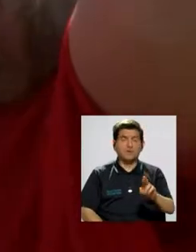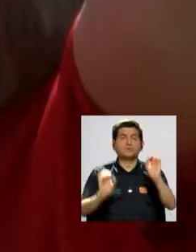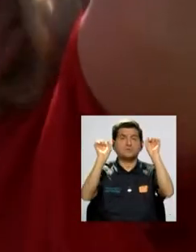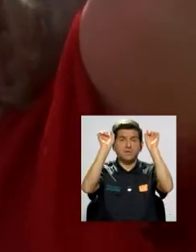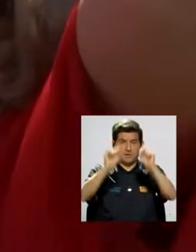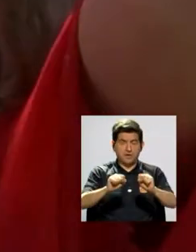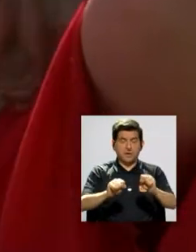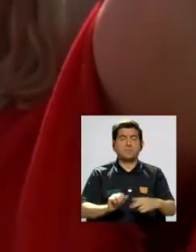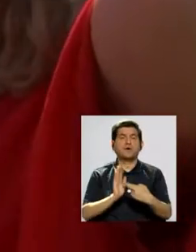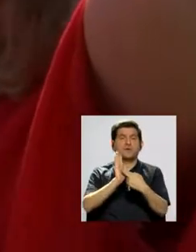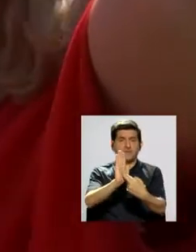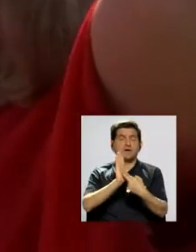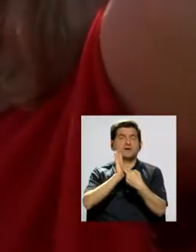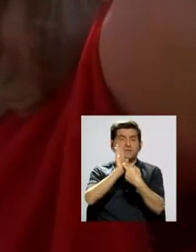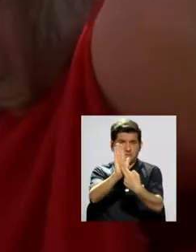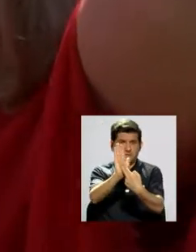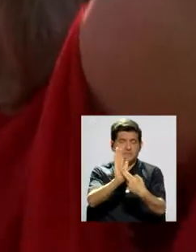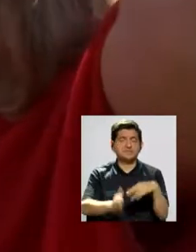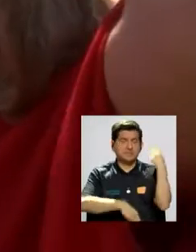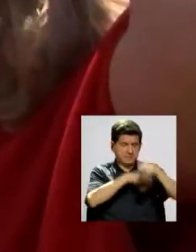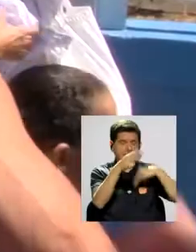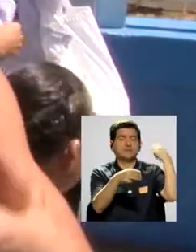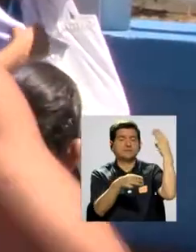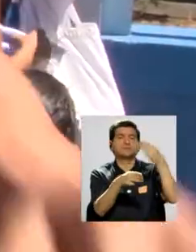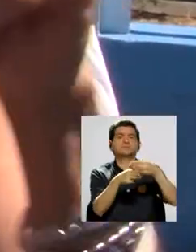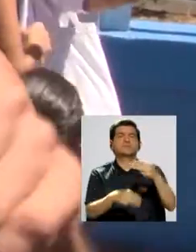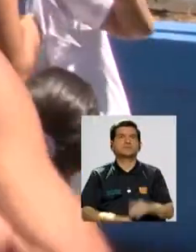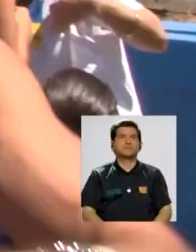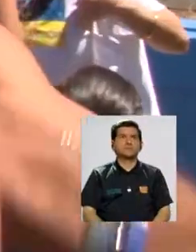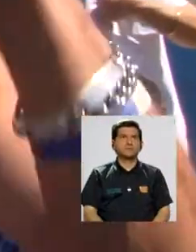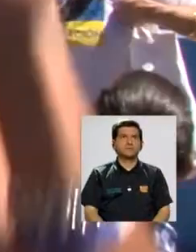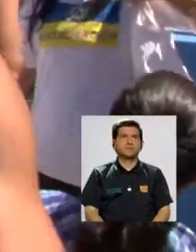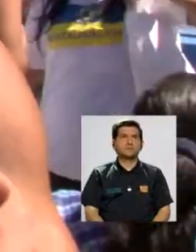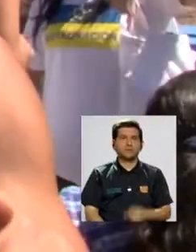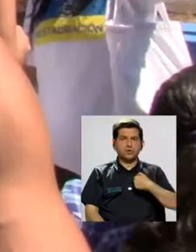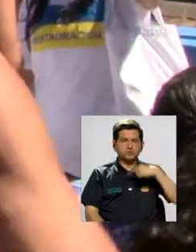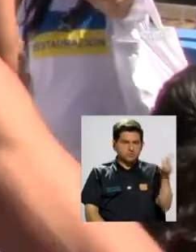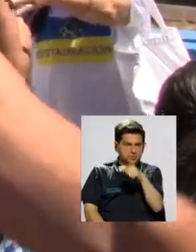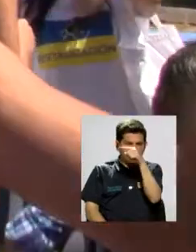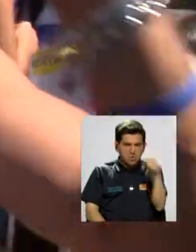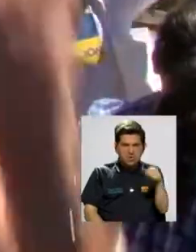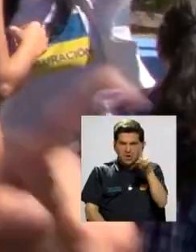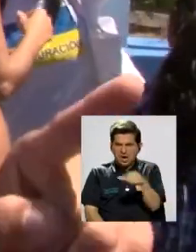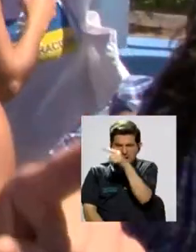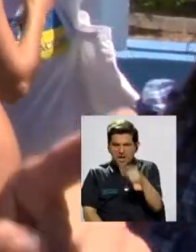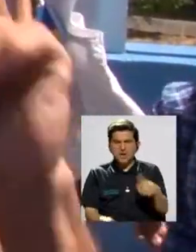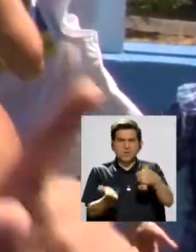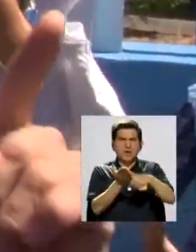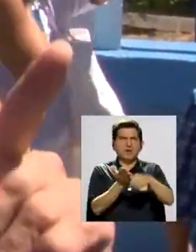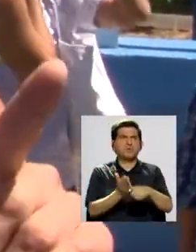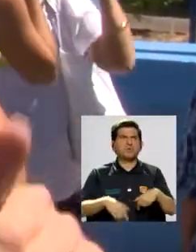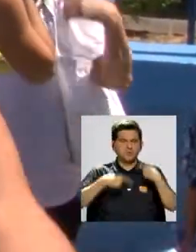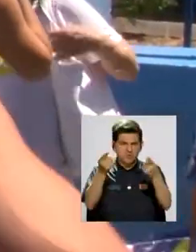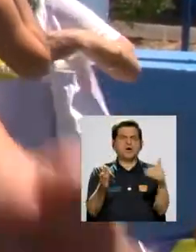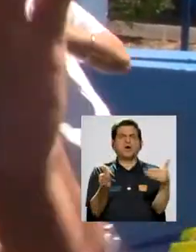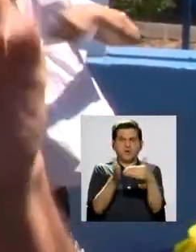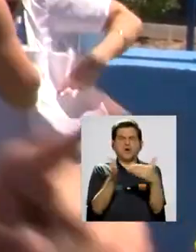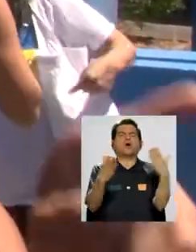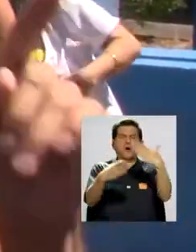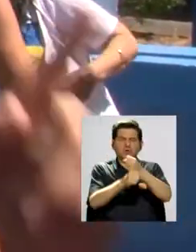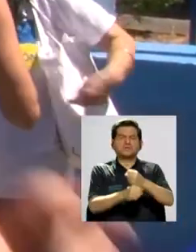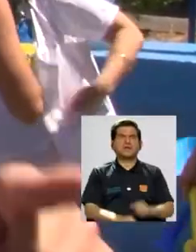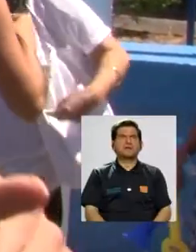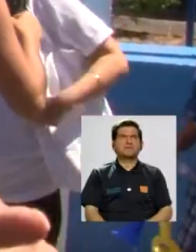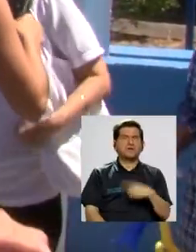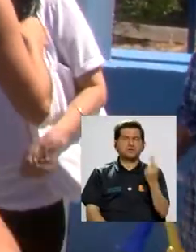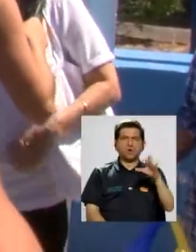ha sido representante a nivel mundial, ¿verdad? Voté y anulé el voto, así lo hice para diputados. Y si voy ahora, lo anulo también. A no ser